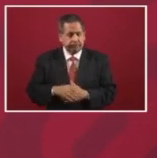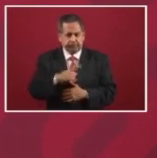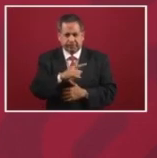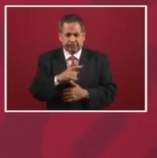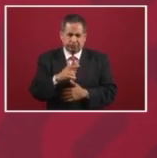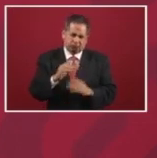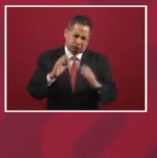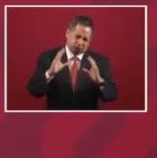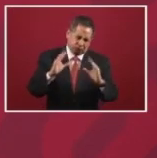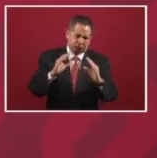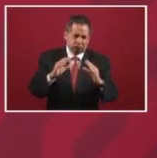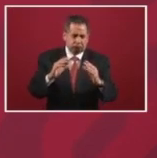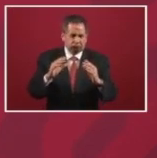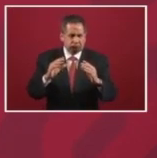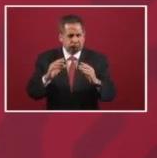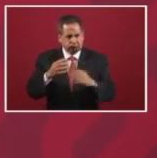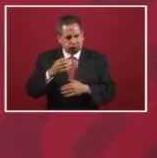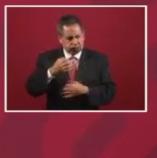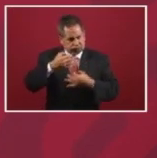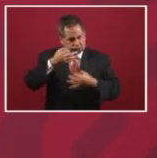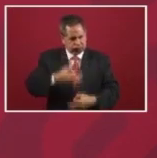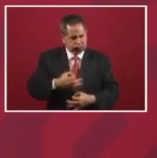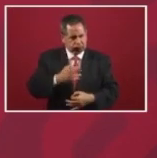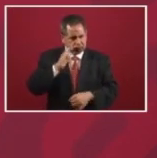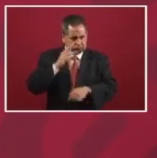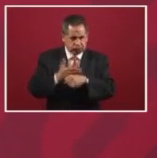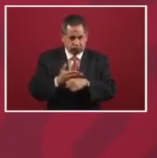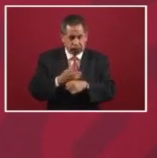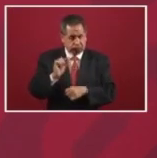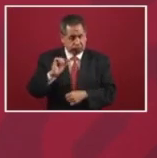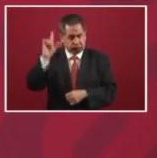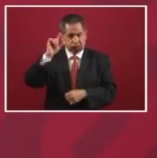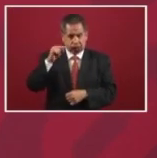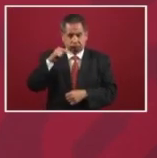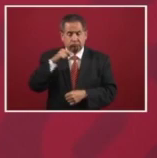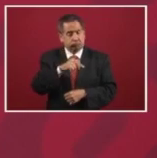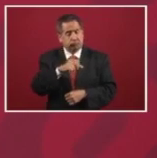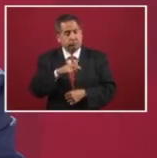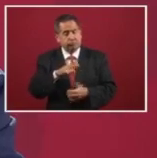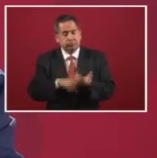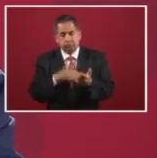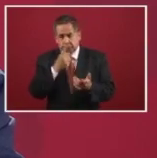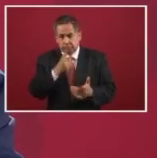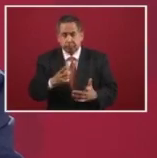maestro académico, serio, de primer orden.